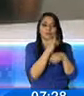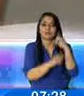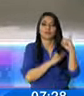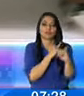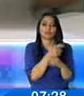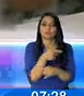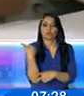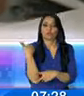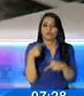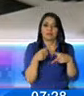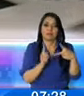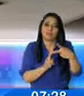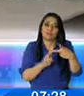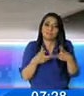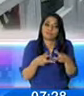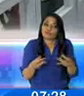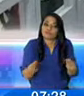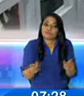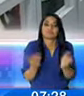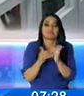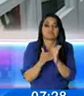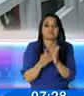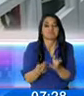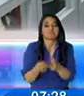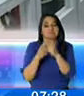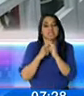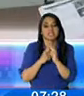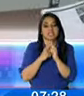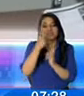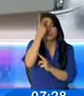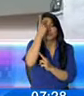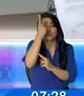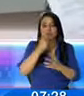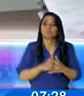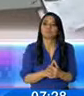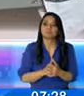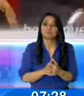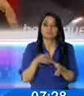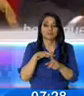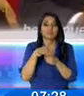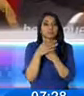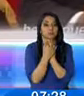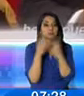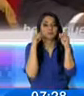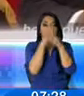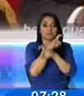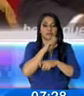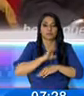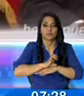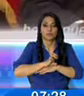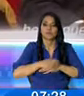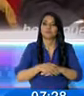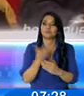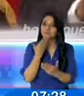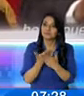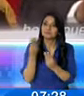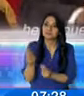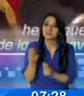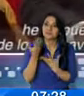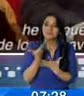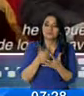probablemente la solución sea recurrir a más deuda bueno Moni la situación está bastante complicada en nuestro país gracias por la